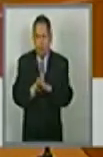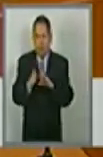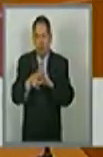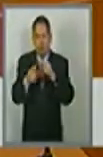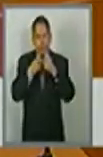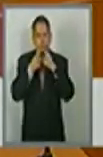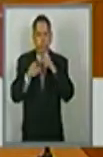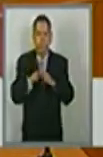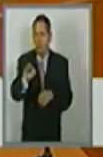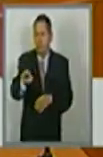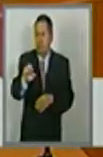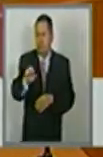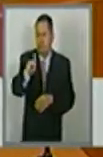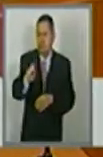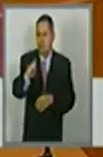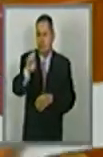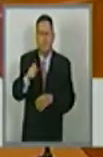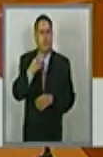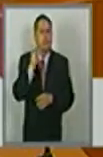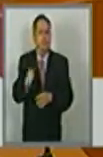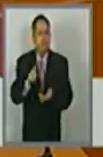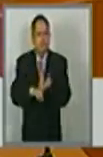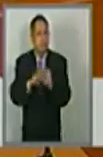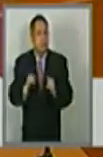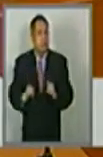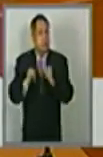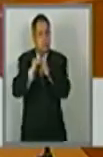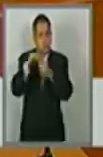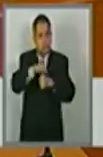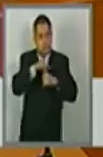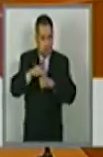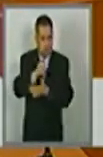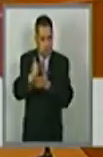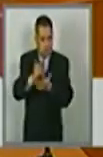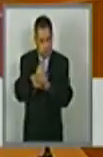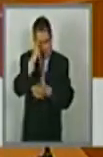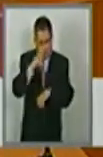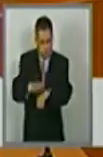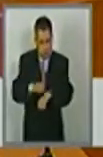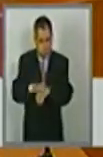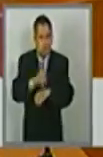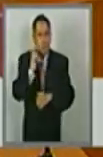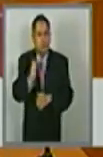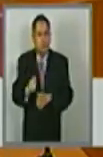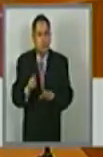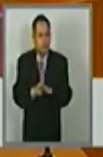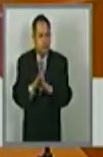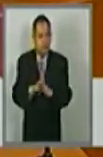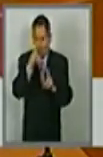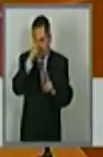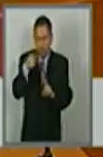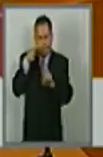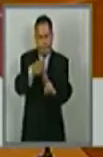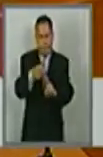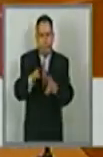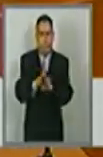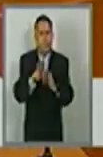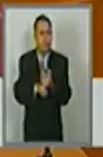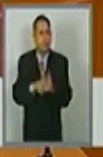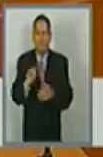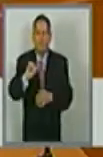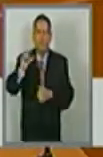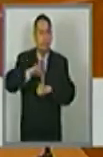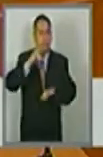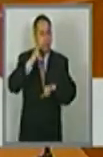a la FEPADE y al Instituto Electoral de la Ciudad de México tiene ese objetivo de que la autoridad